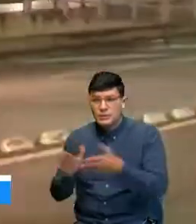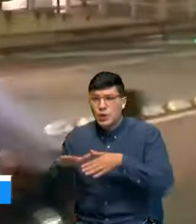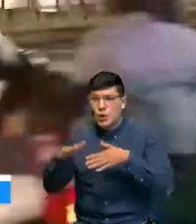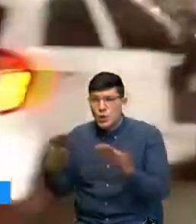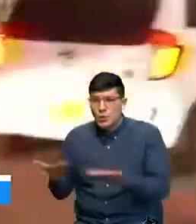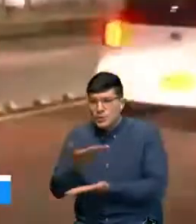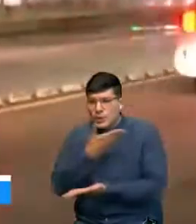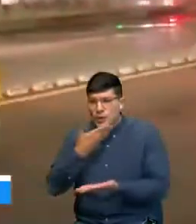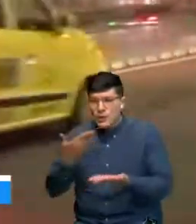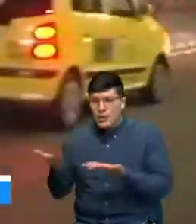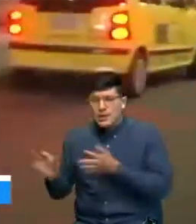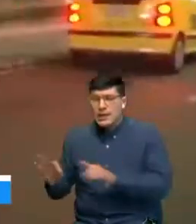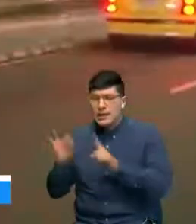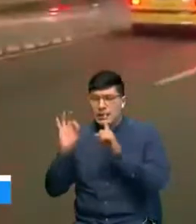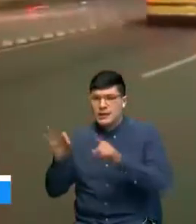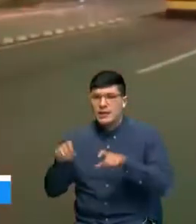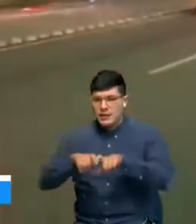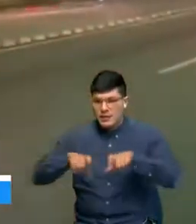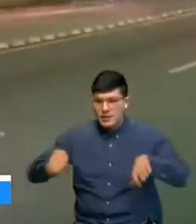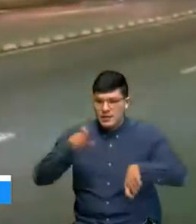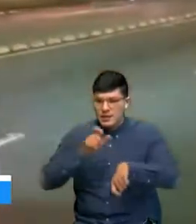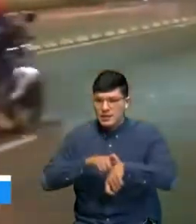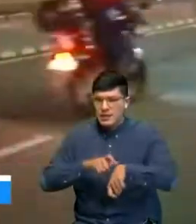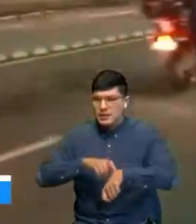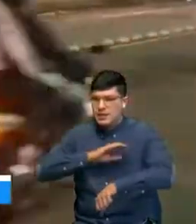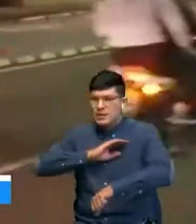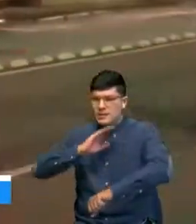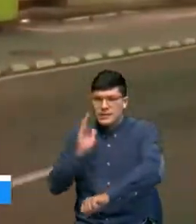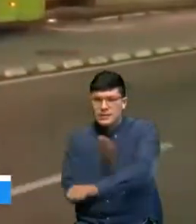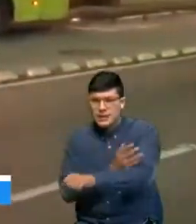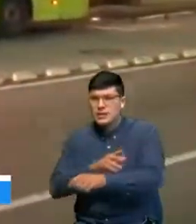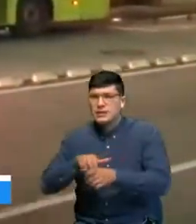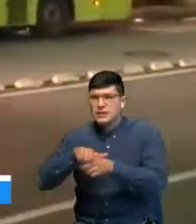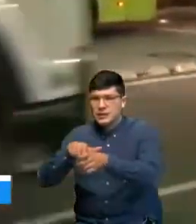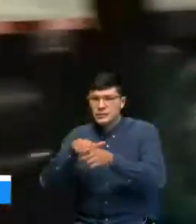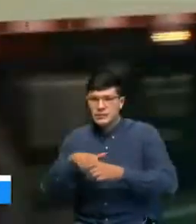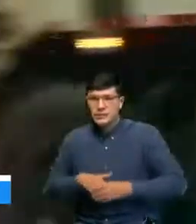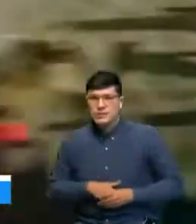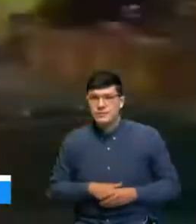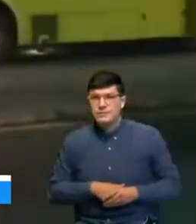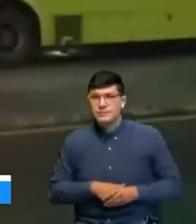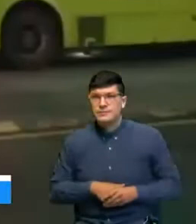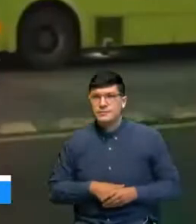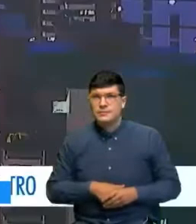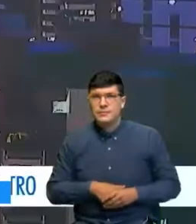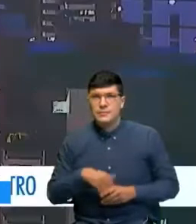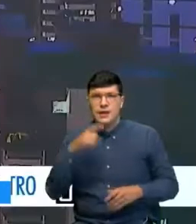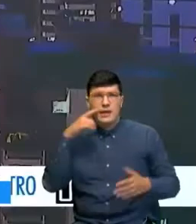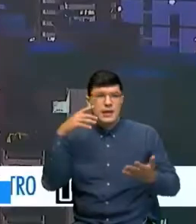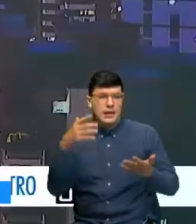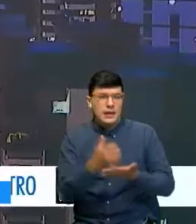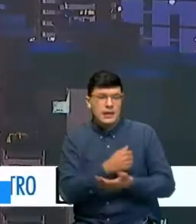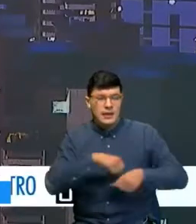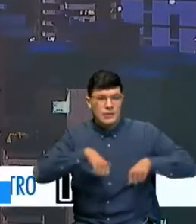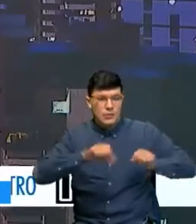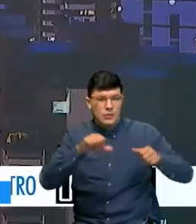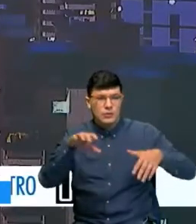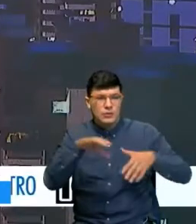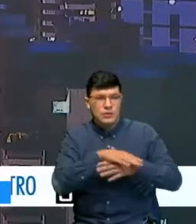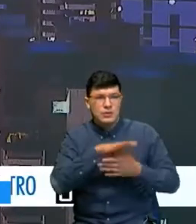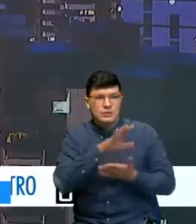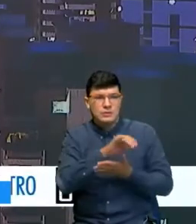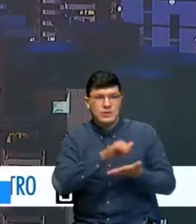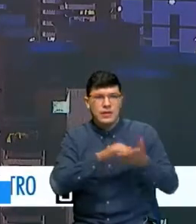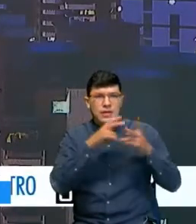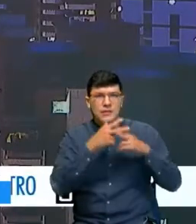calidad de servicio con un aumento de frecuencias y capacidad transportadora cada vez que le decomisan una moto a un monto trabajador su